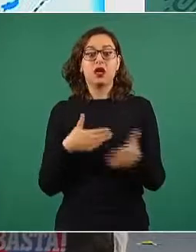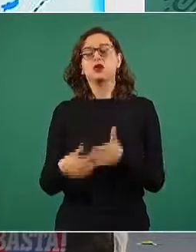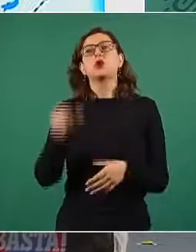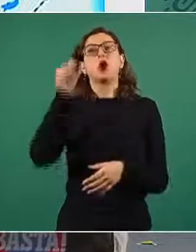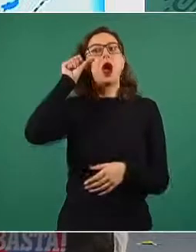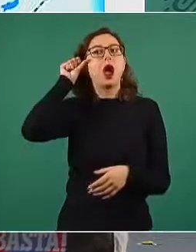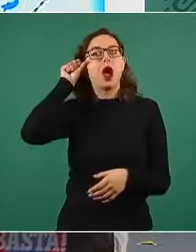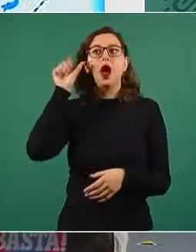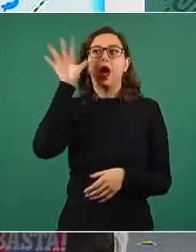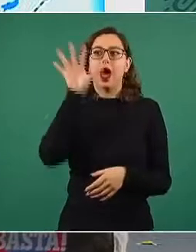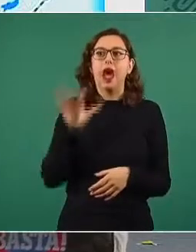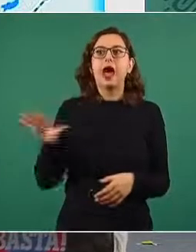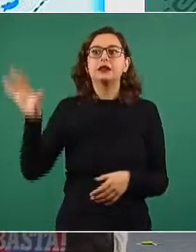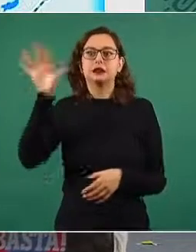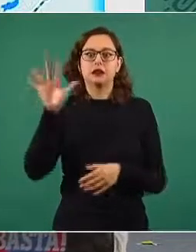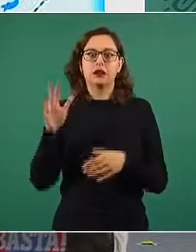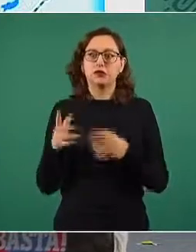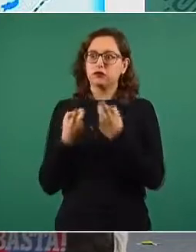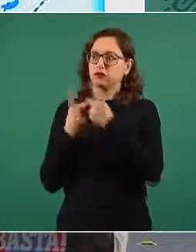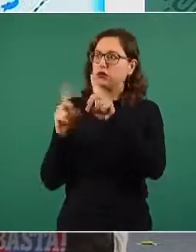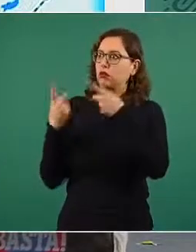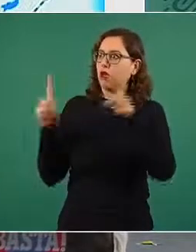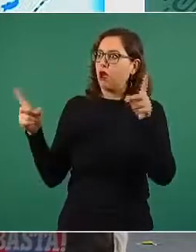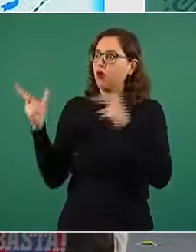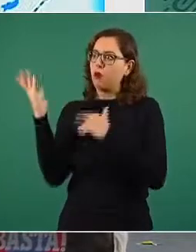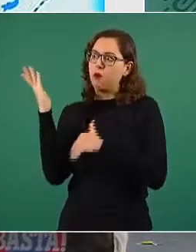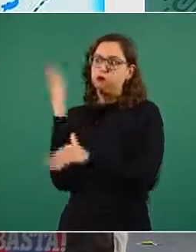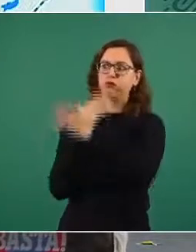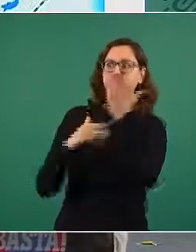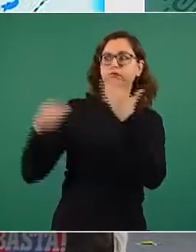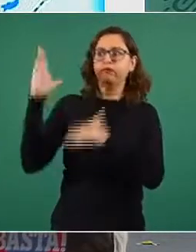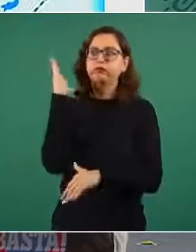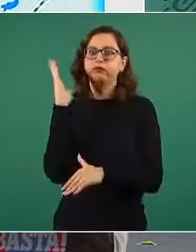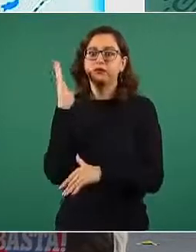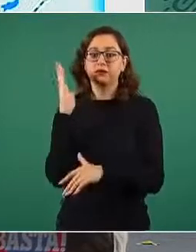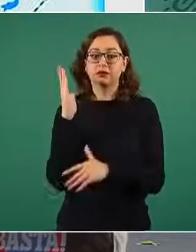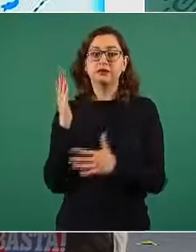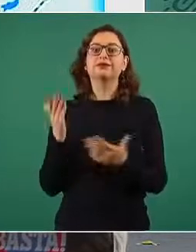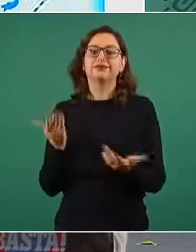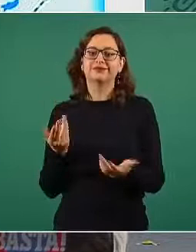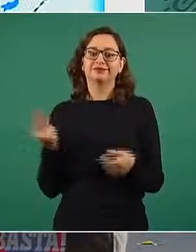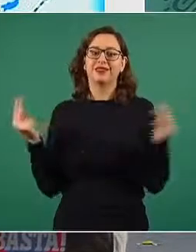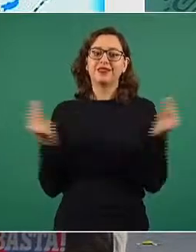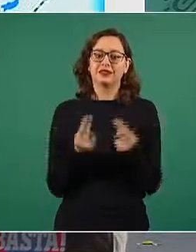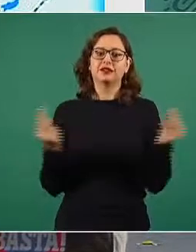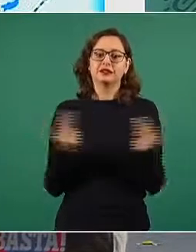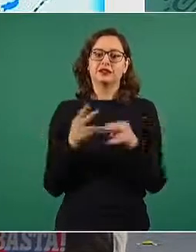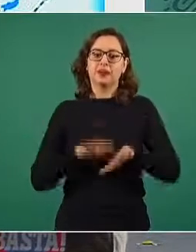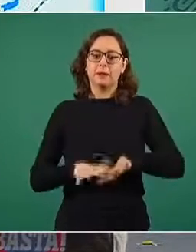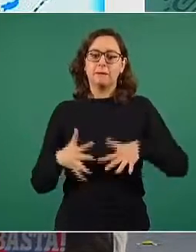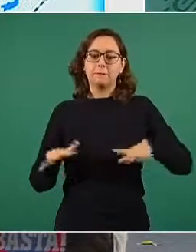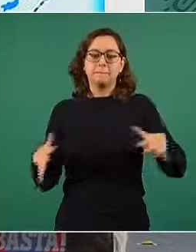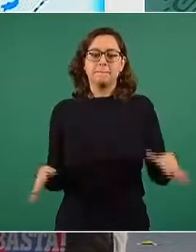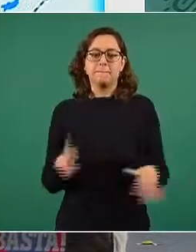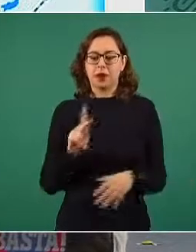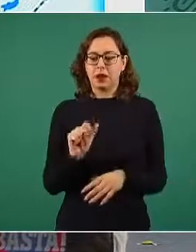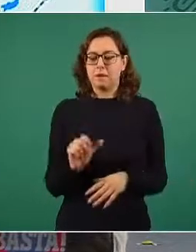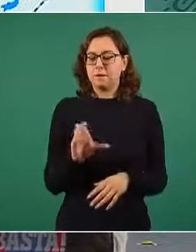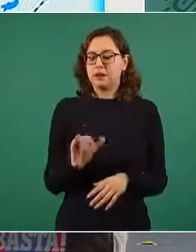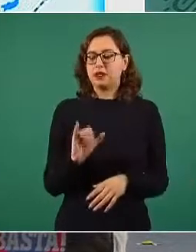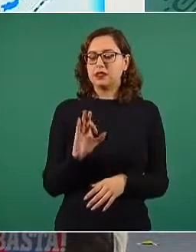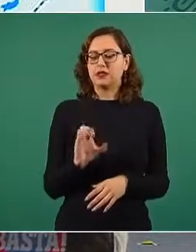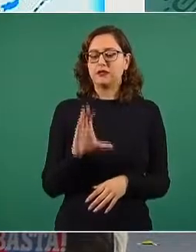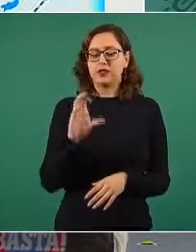Manzanillo, Lázaro Cárdenas, son puertos muy importantes. Son de los cambios que se han